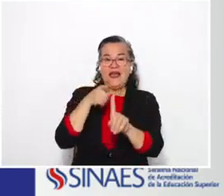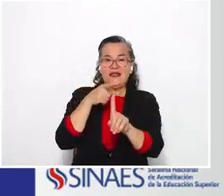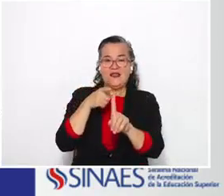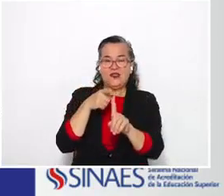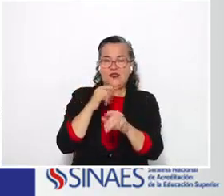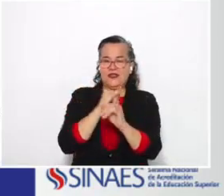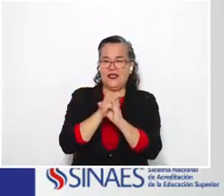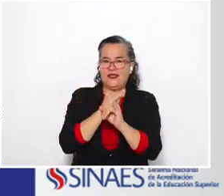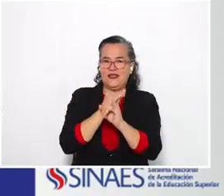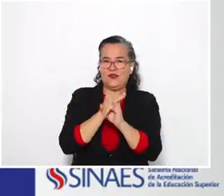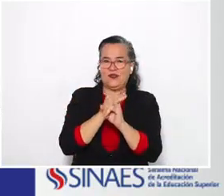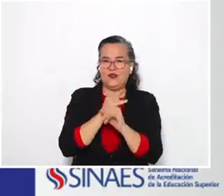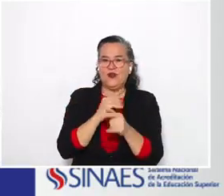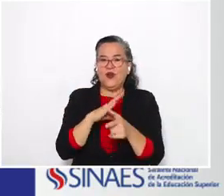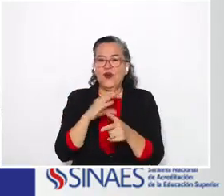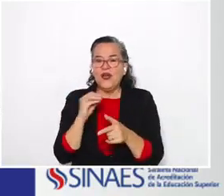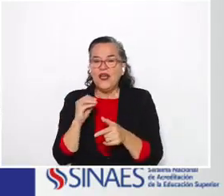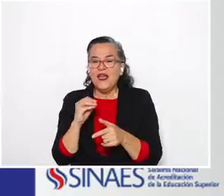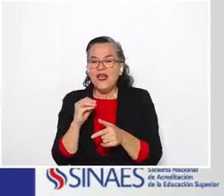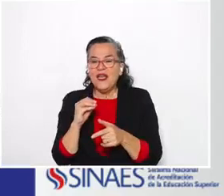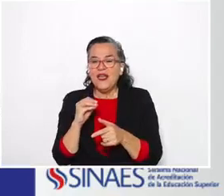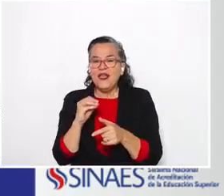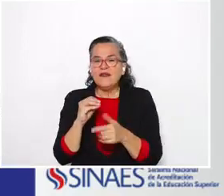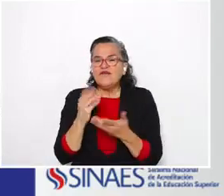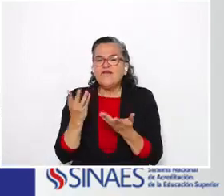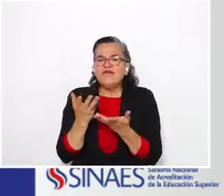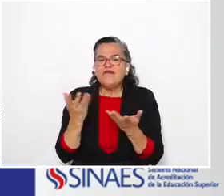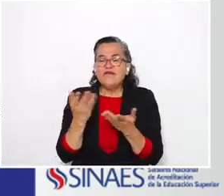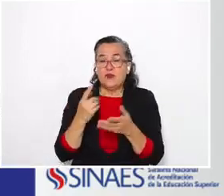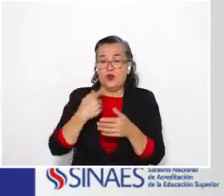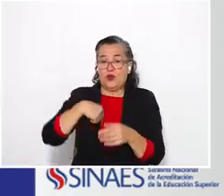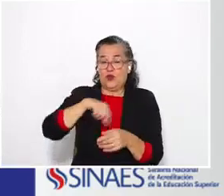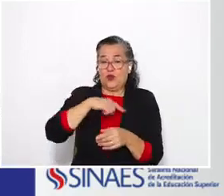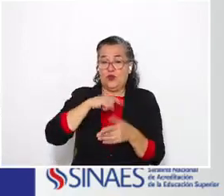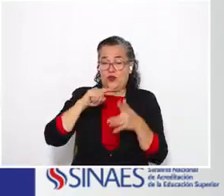institución. Y los 5 elementos es que nosotros empezamos